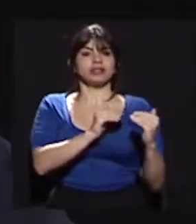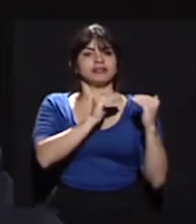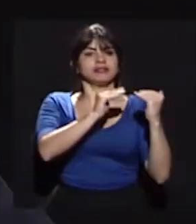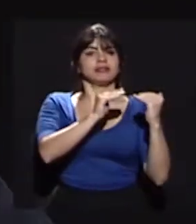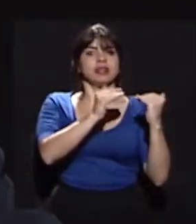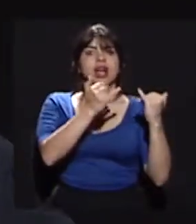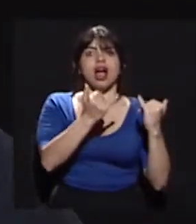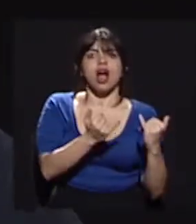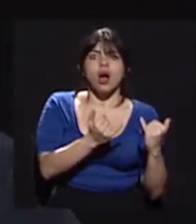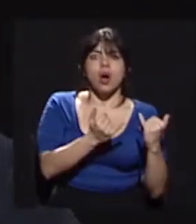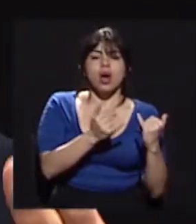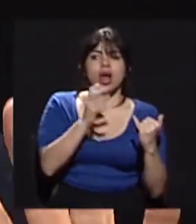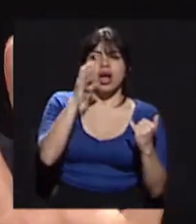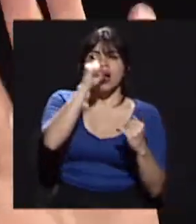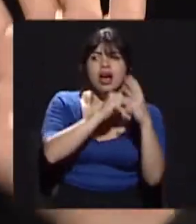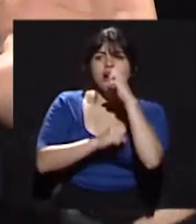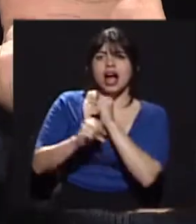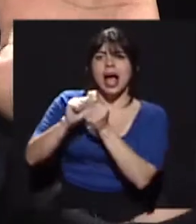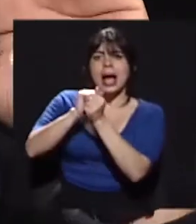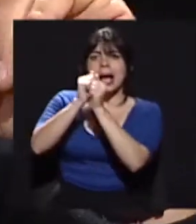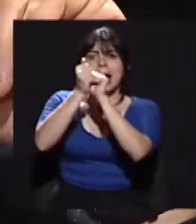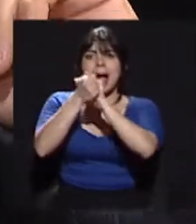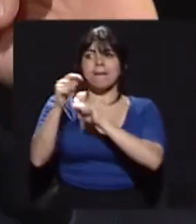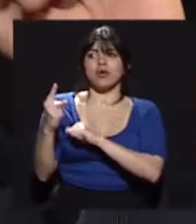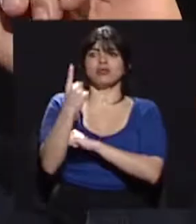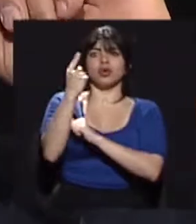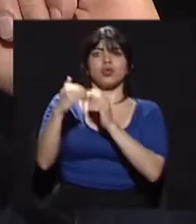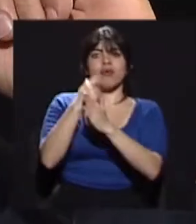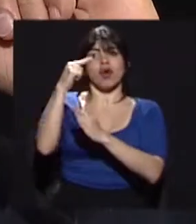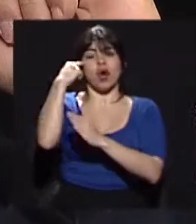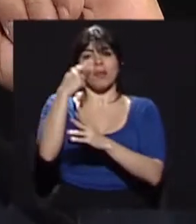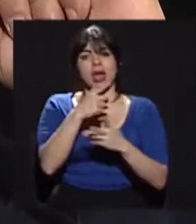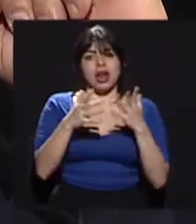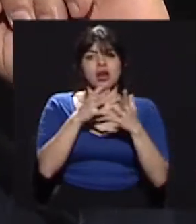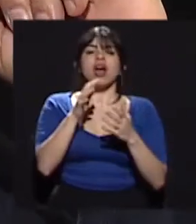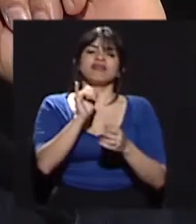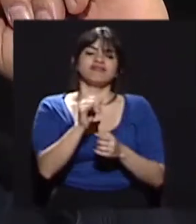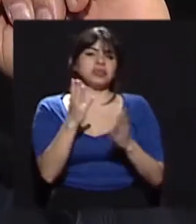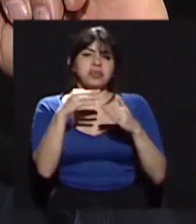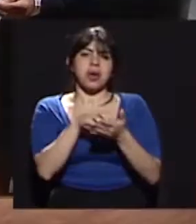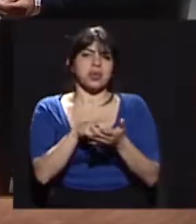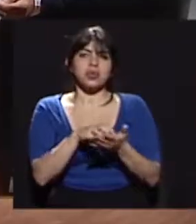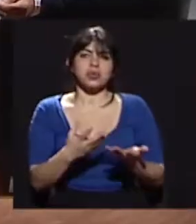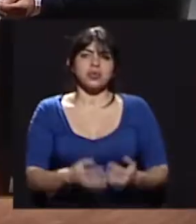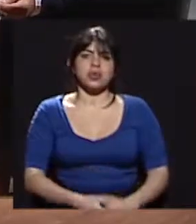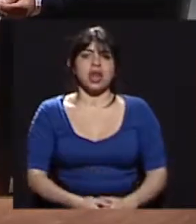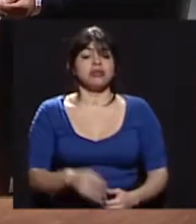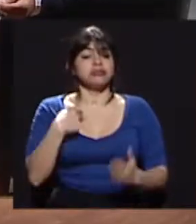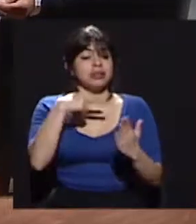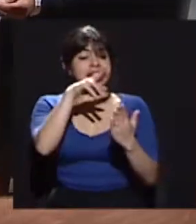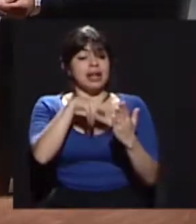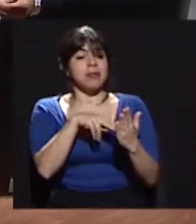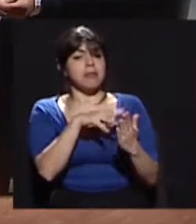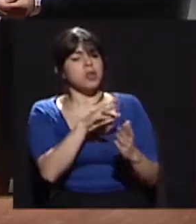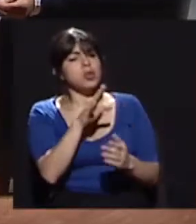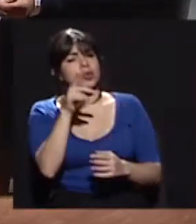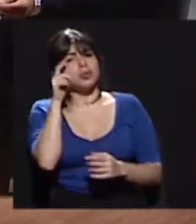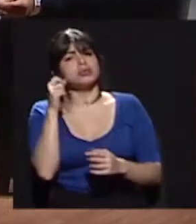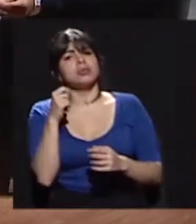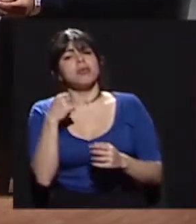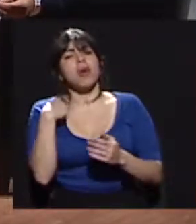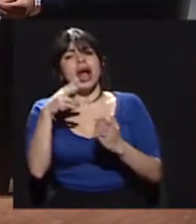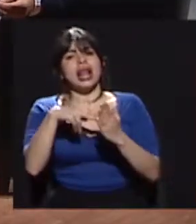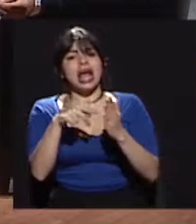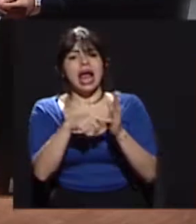y ahora empieza a ver los cambios que introduce un gobierno eso es indudable voy a leer con el artículo